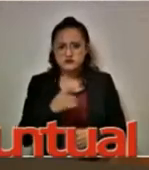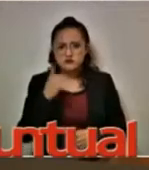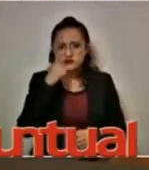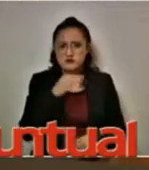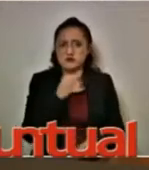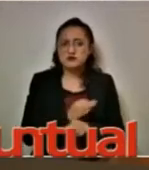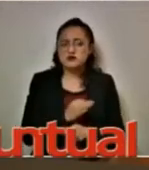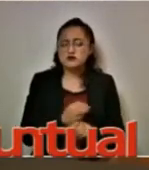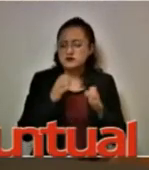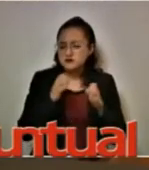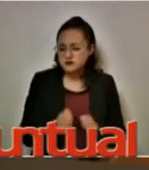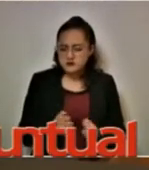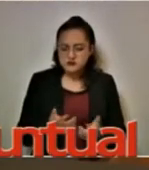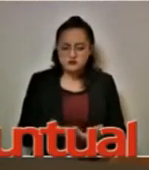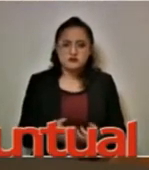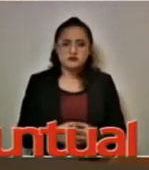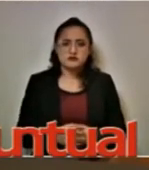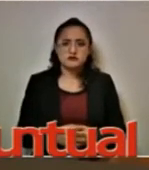estar